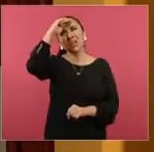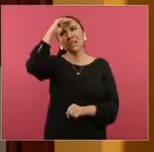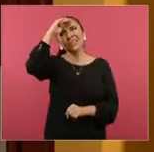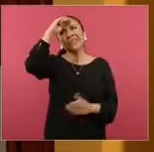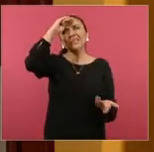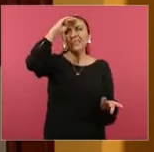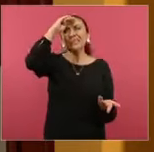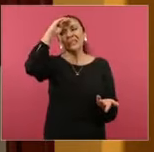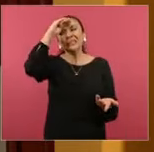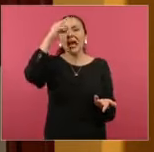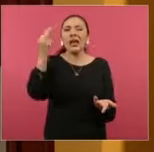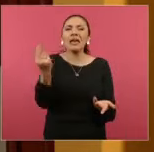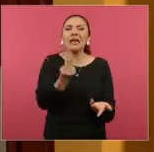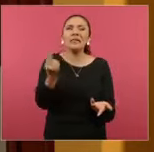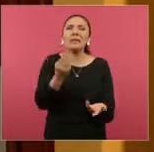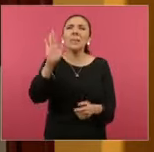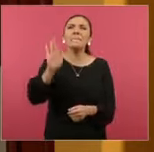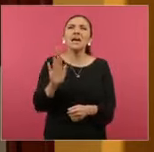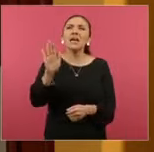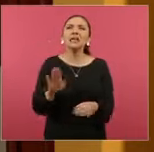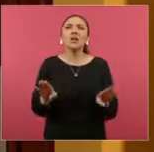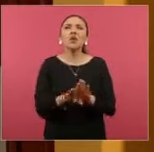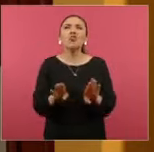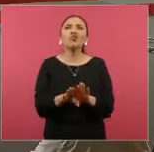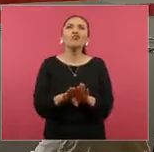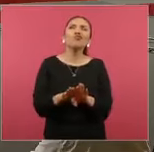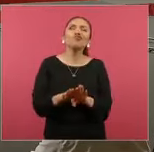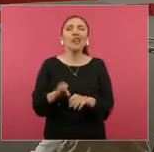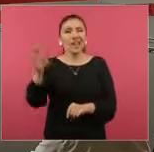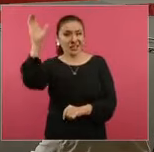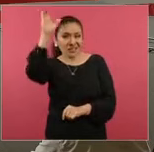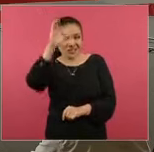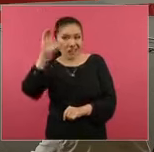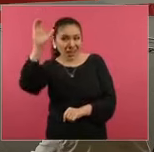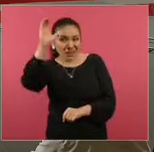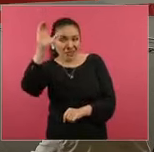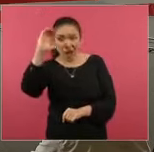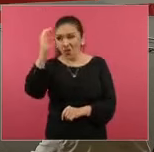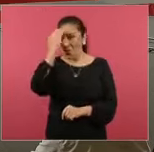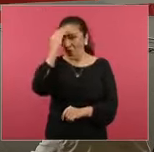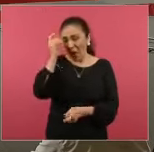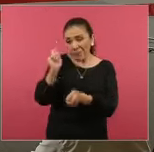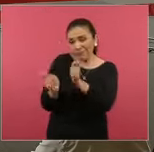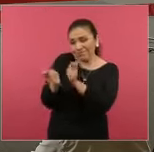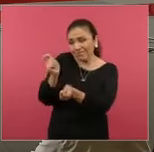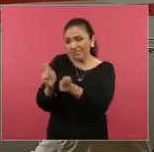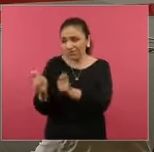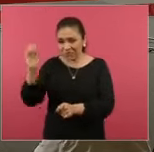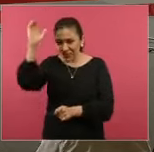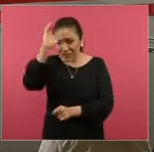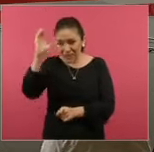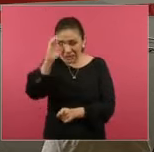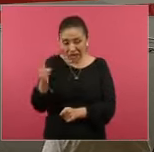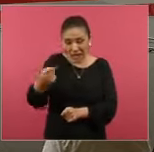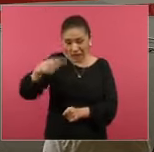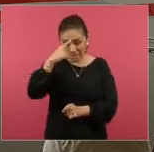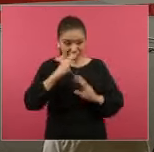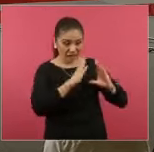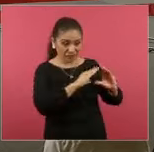necesario algo así como que la ciencia y el saber científico que tienen que aprender los